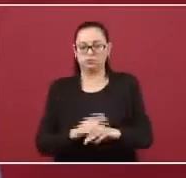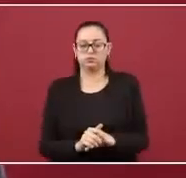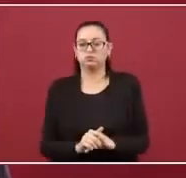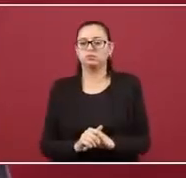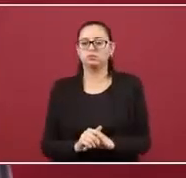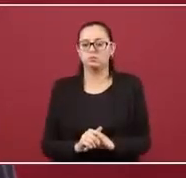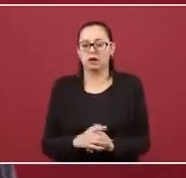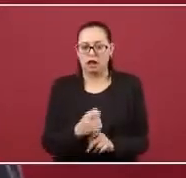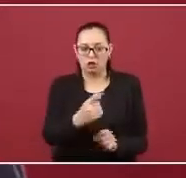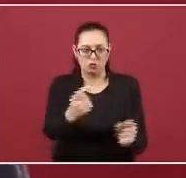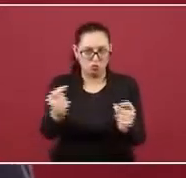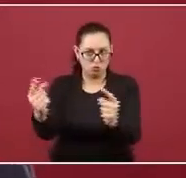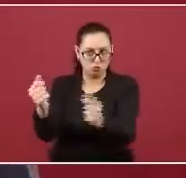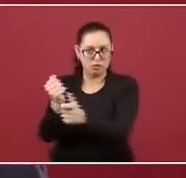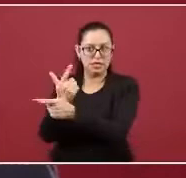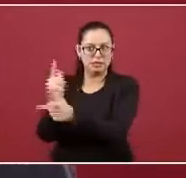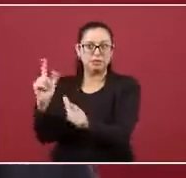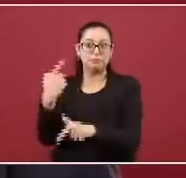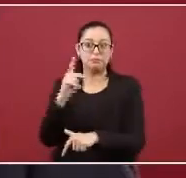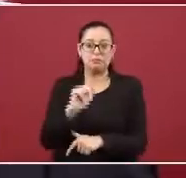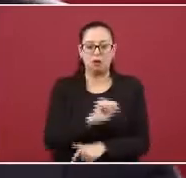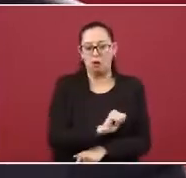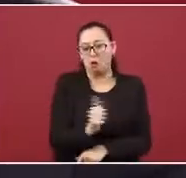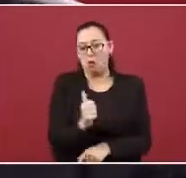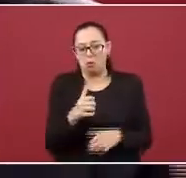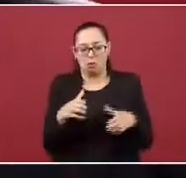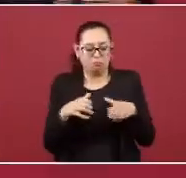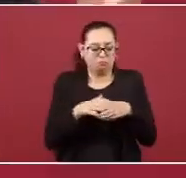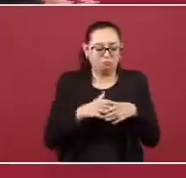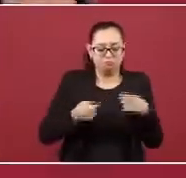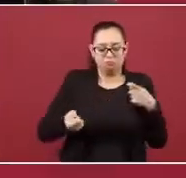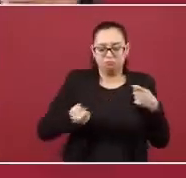pues eso impedía que